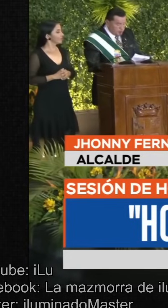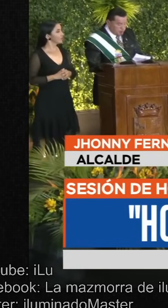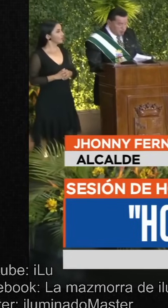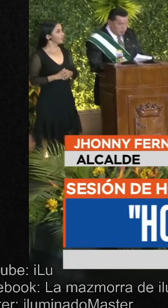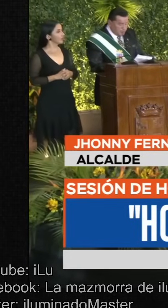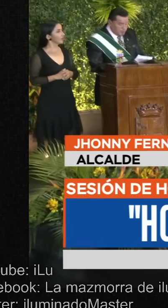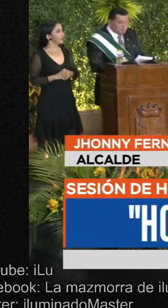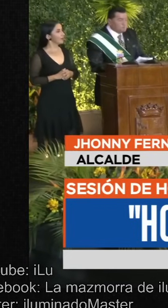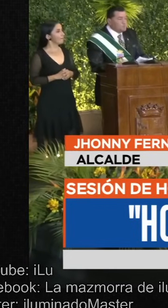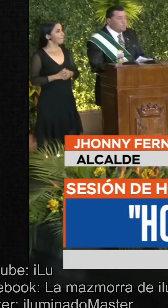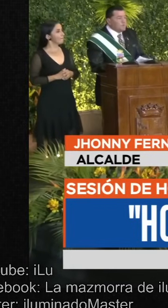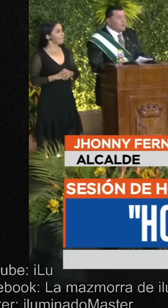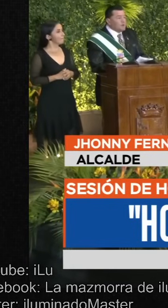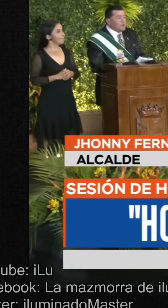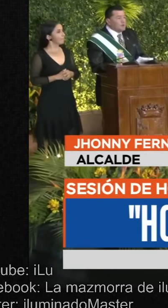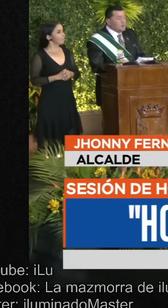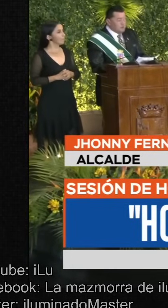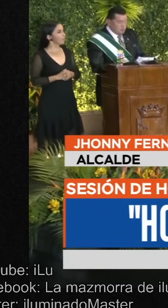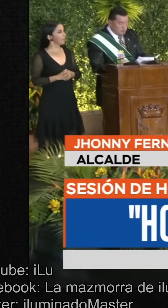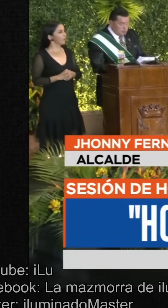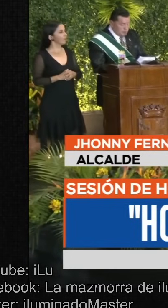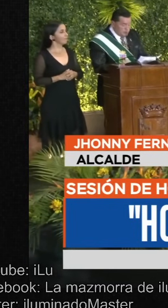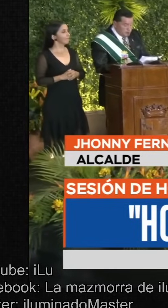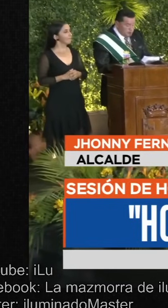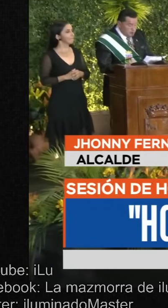estamos viendo el tema